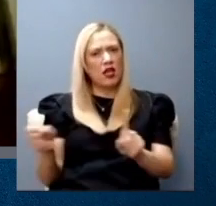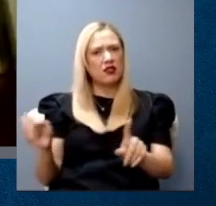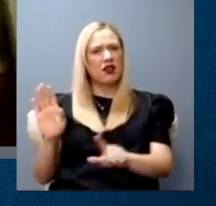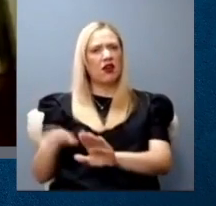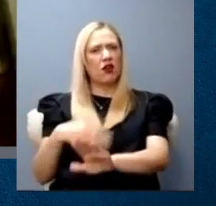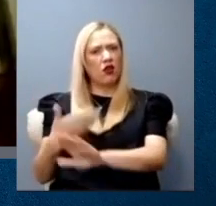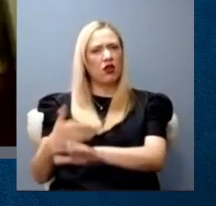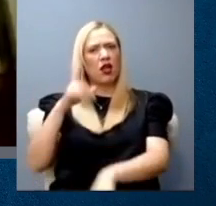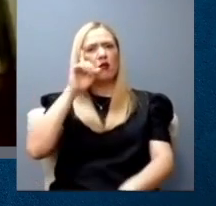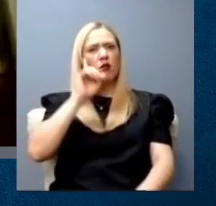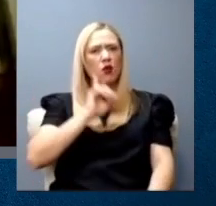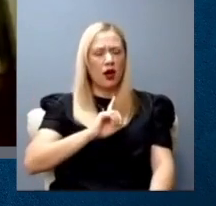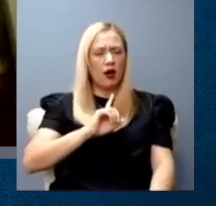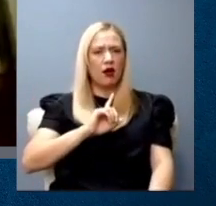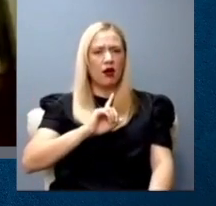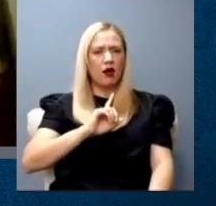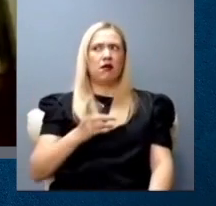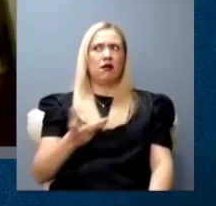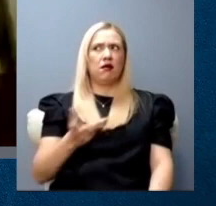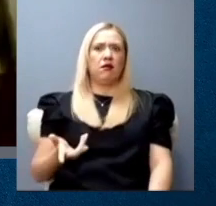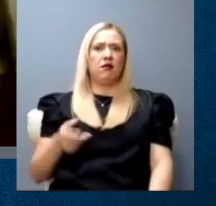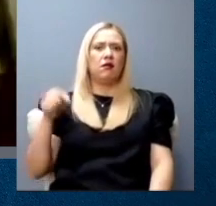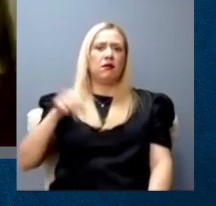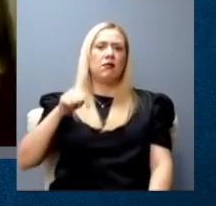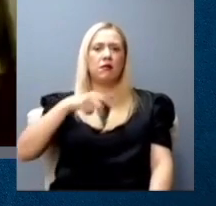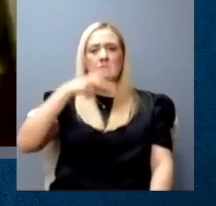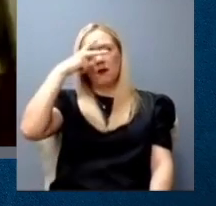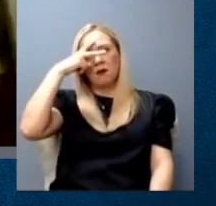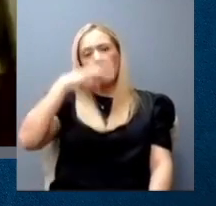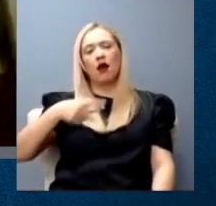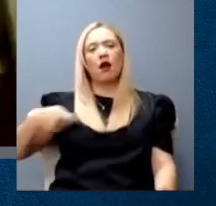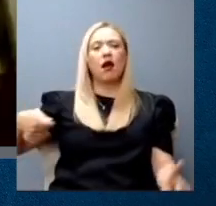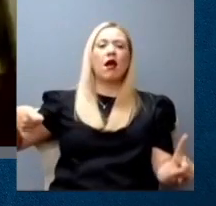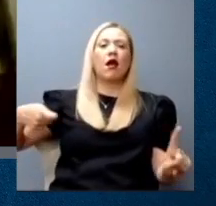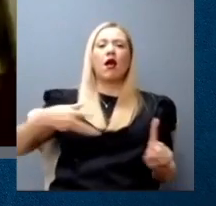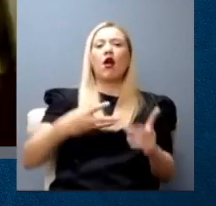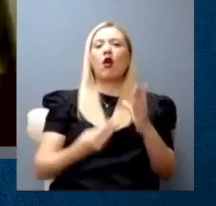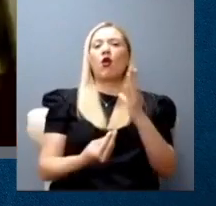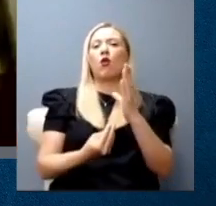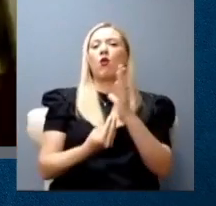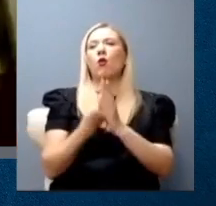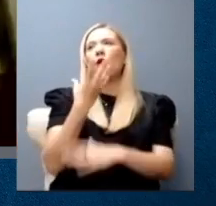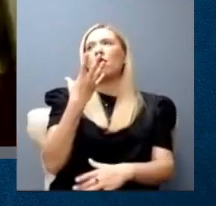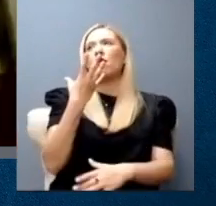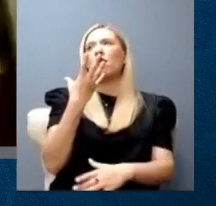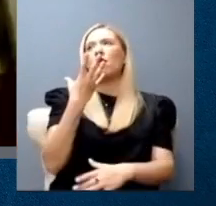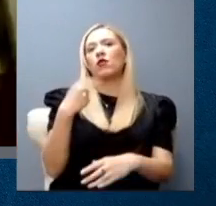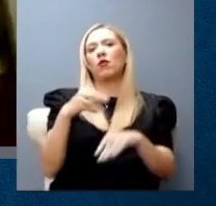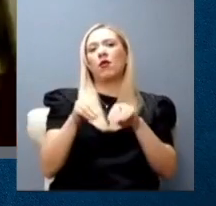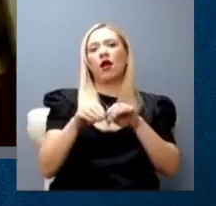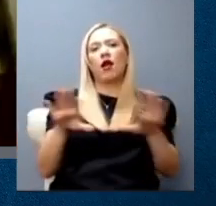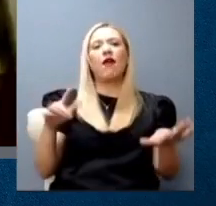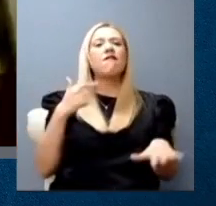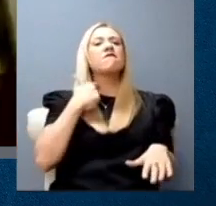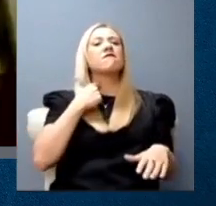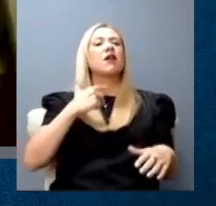y la erradicación de lo que en México se bautizó por primera vez como feminicidios.